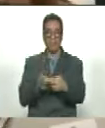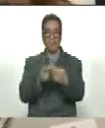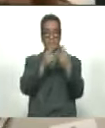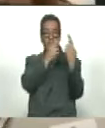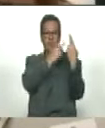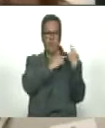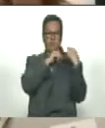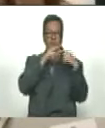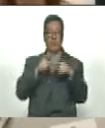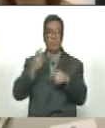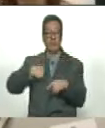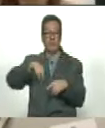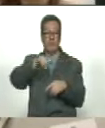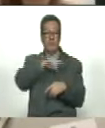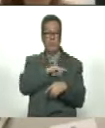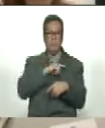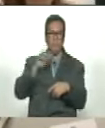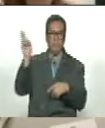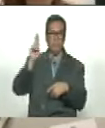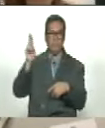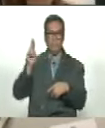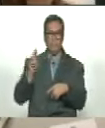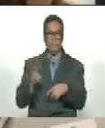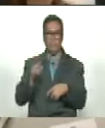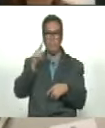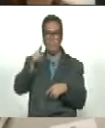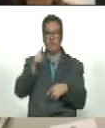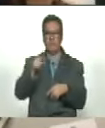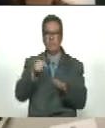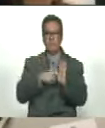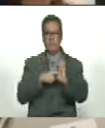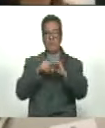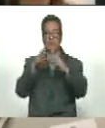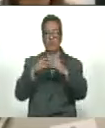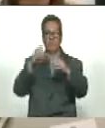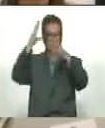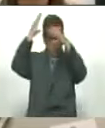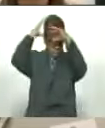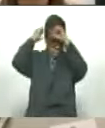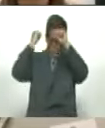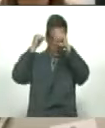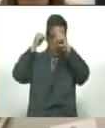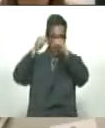representar a nuestra República en calidad de embajador